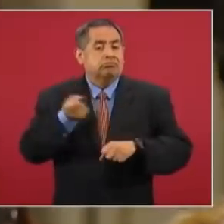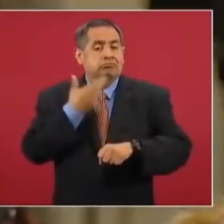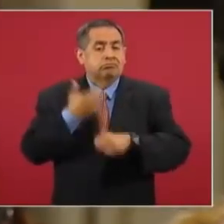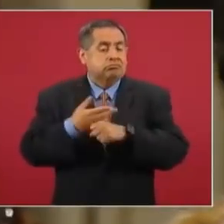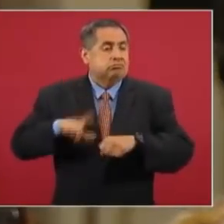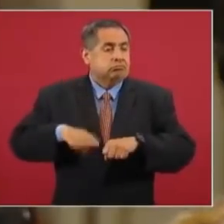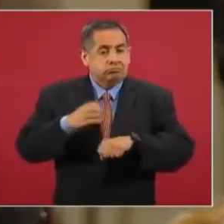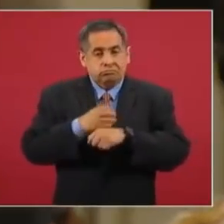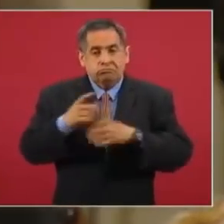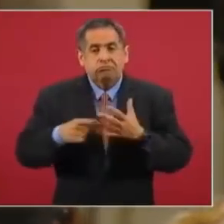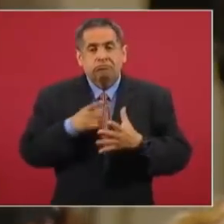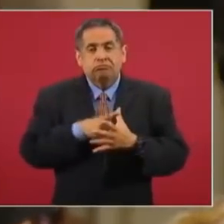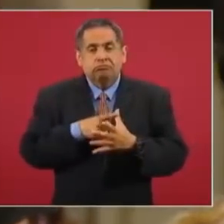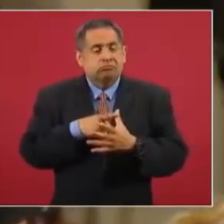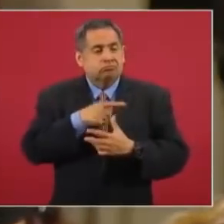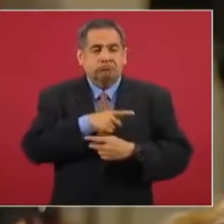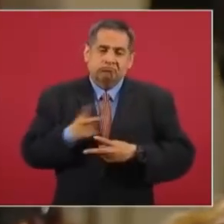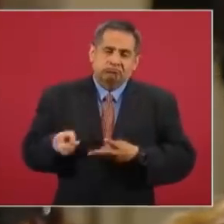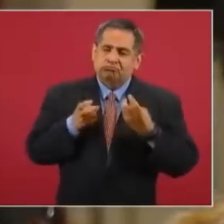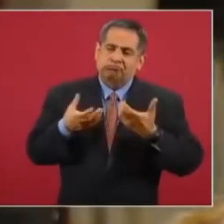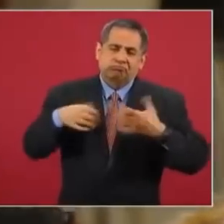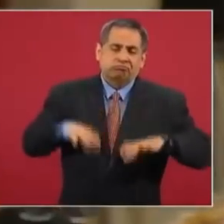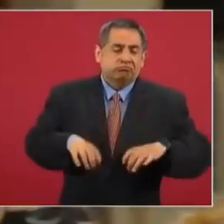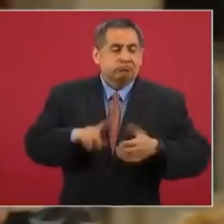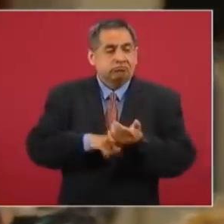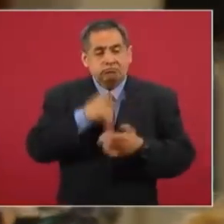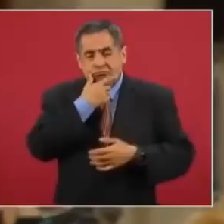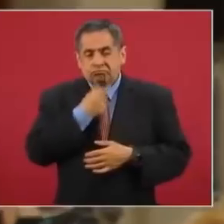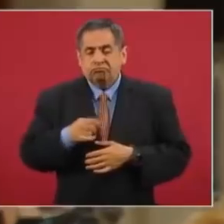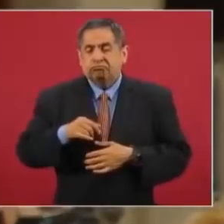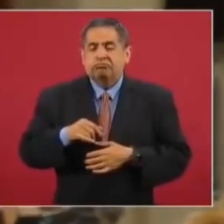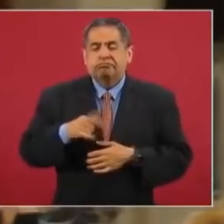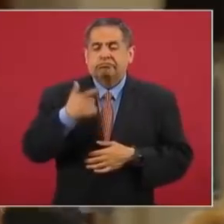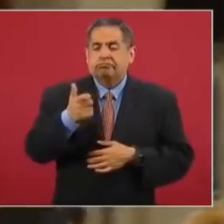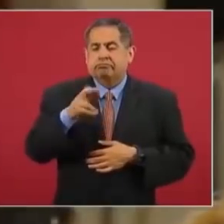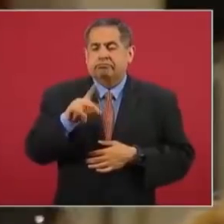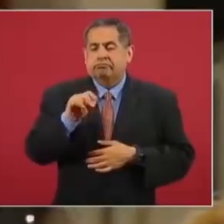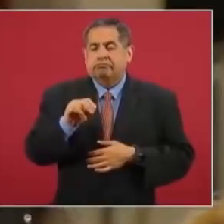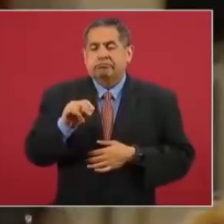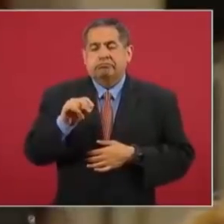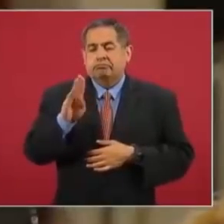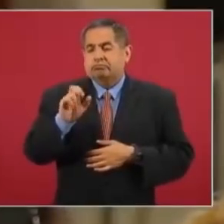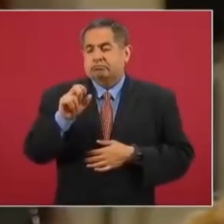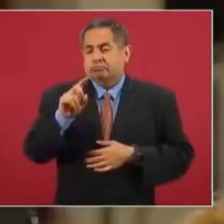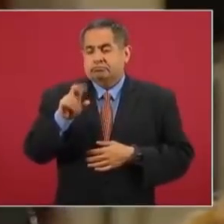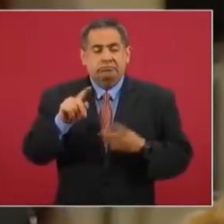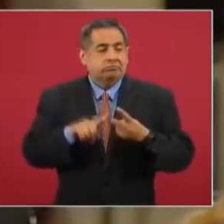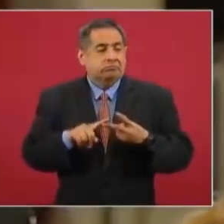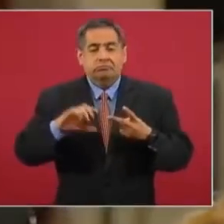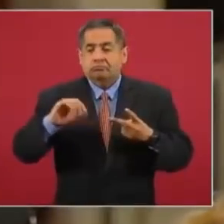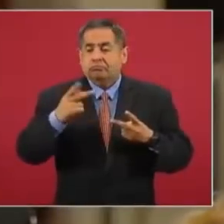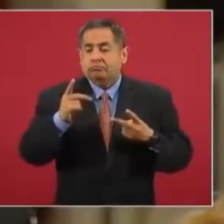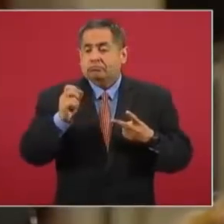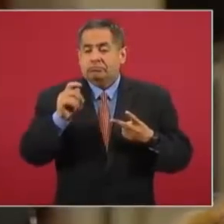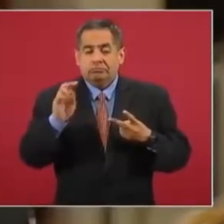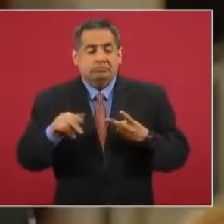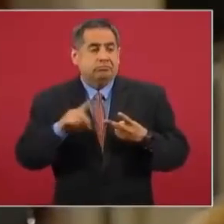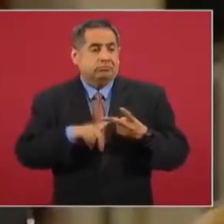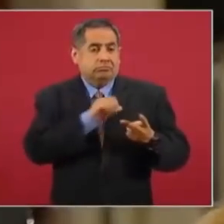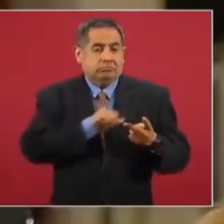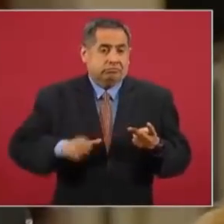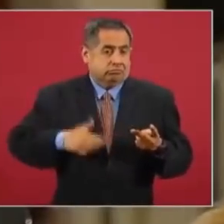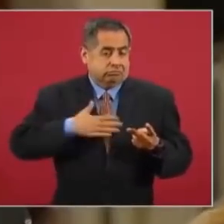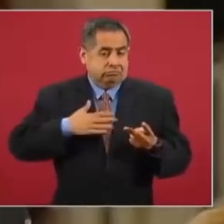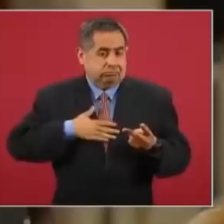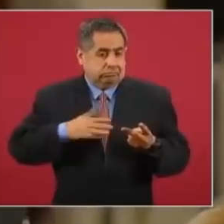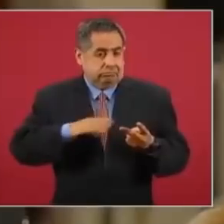gobierno con Maloba y saqueador del estado Gerardo Vargas Landeros. Otro caso, Manuel Guillermo Chapman Moreno, actual alcalde de mi municipio,